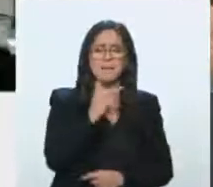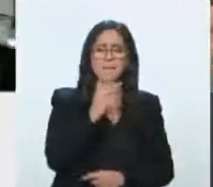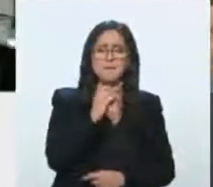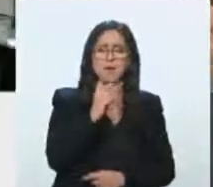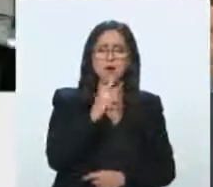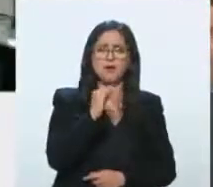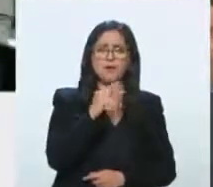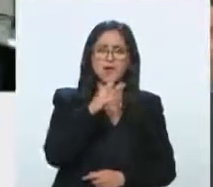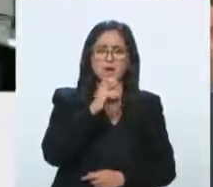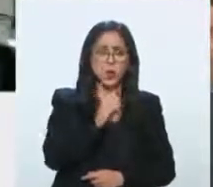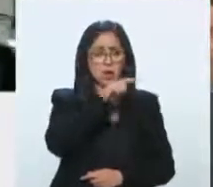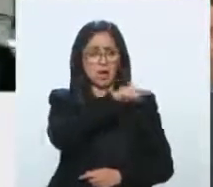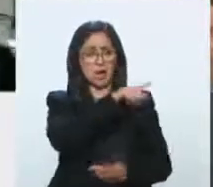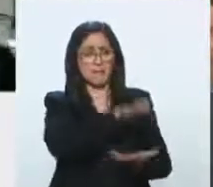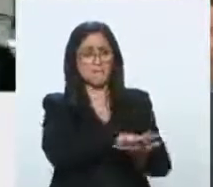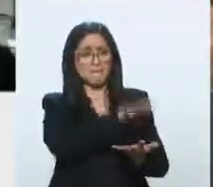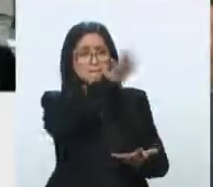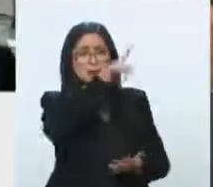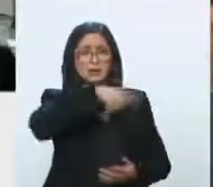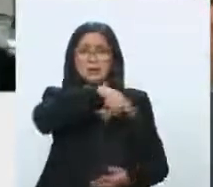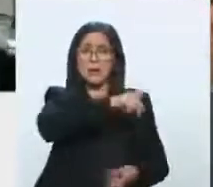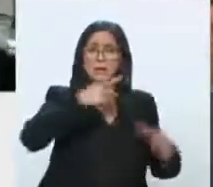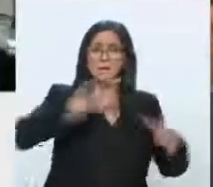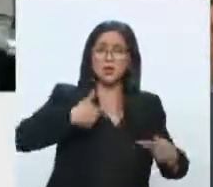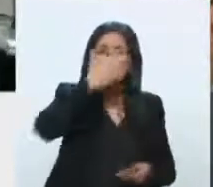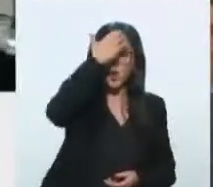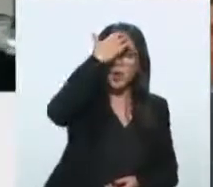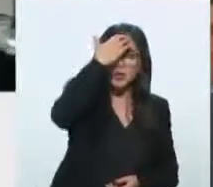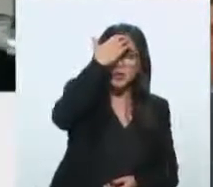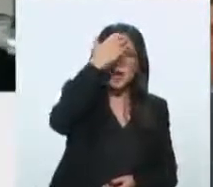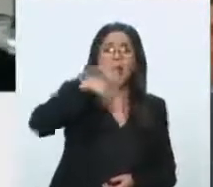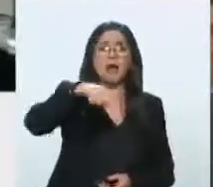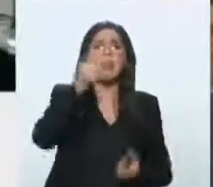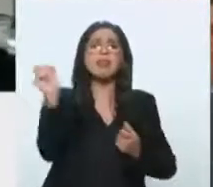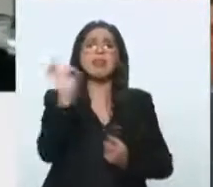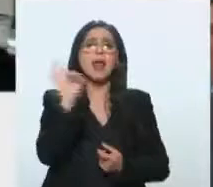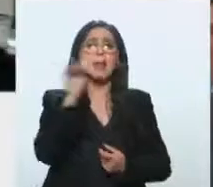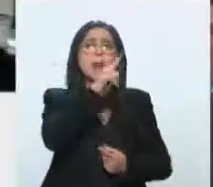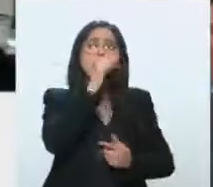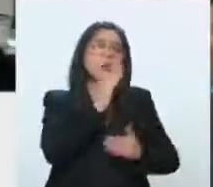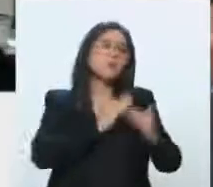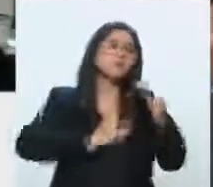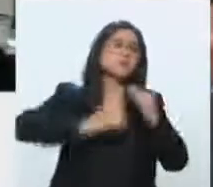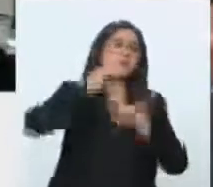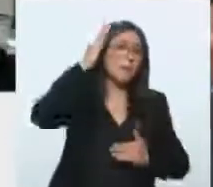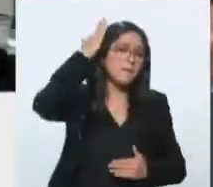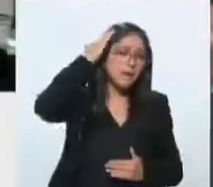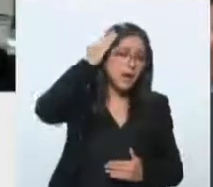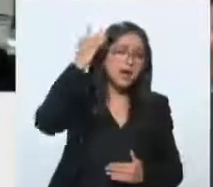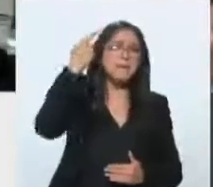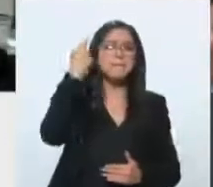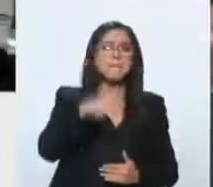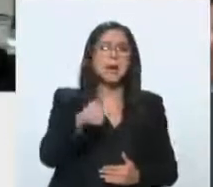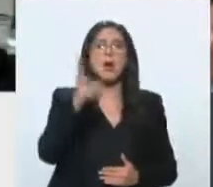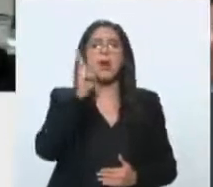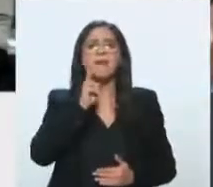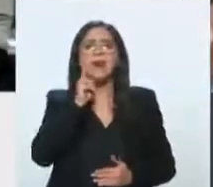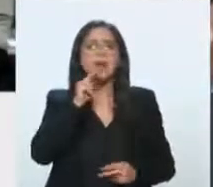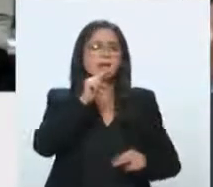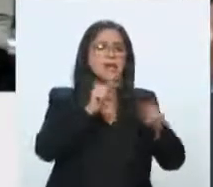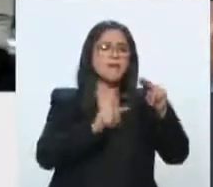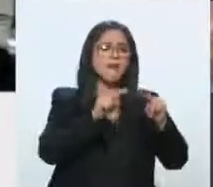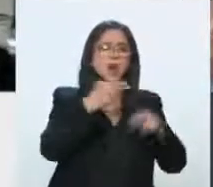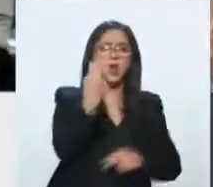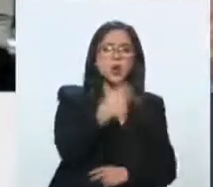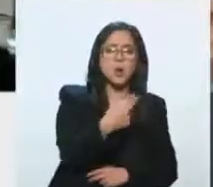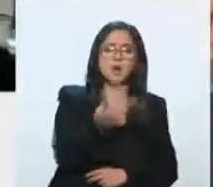más conocido, parecía como el puntero. Ciertamente hay una correlación entre el nivel de nombre y preferencia, pero